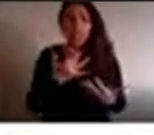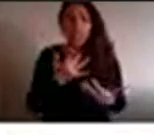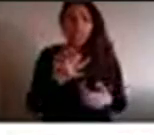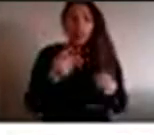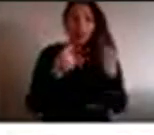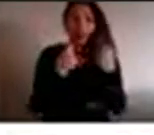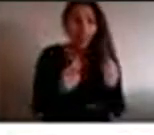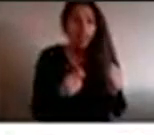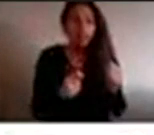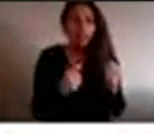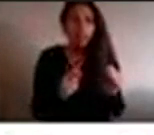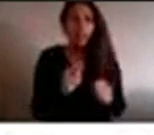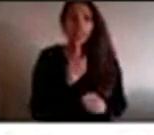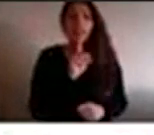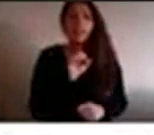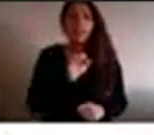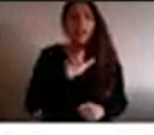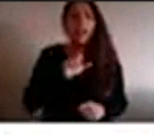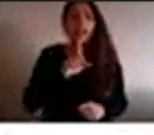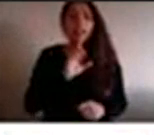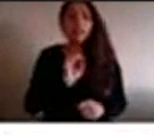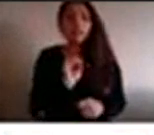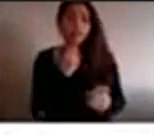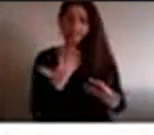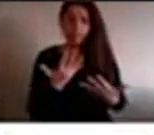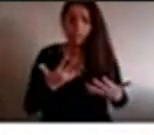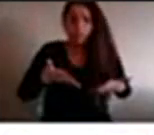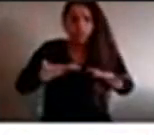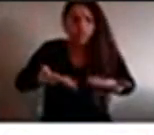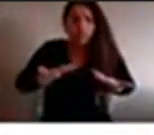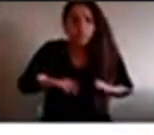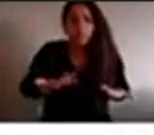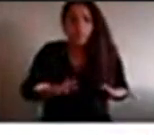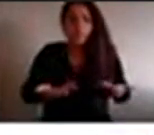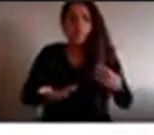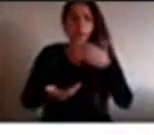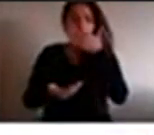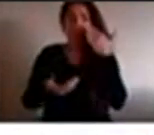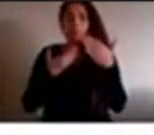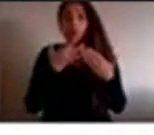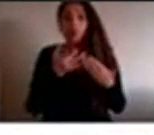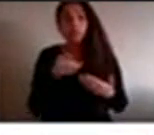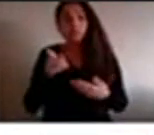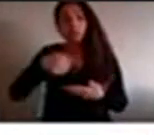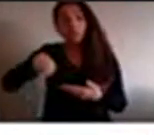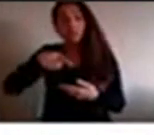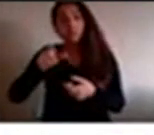encontraban de alguna forma u otra relegadas.